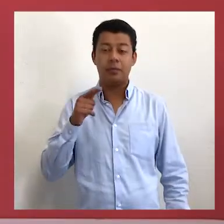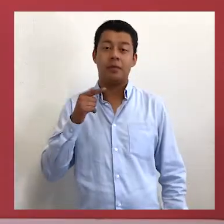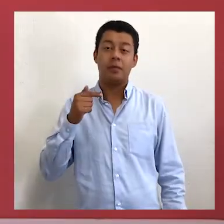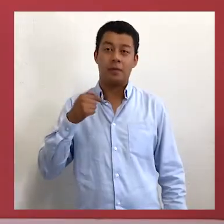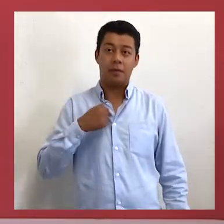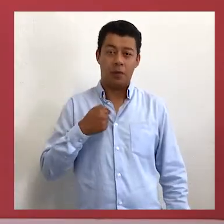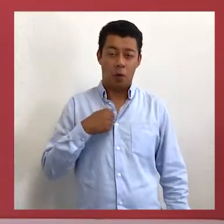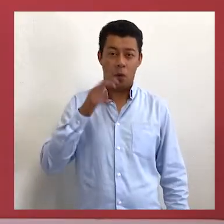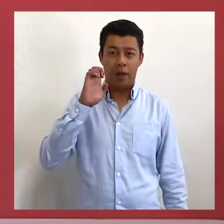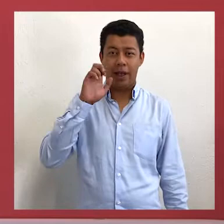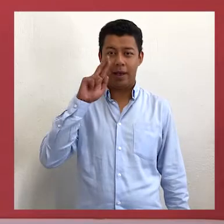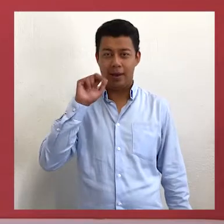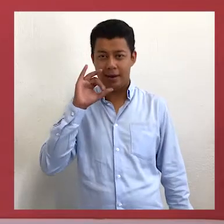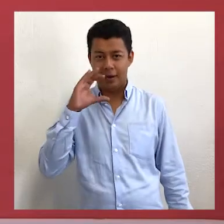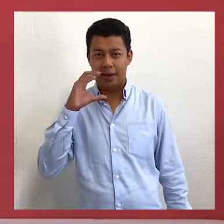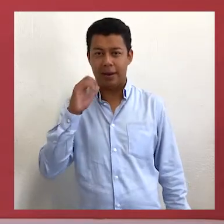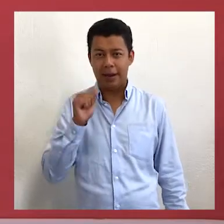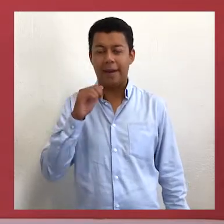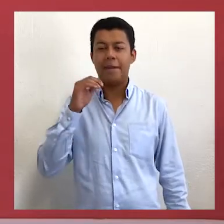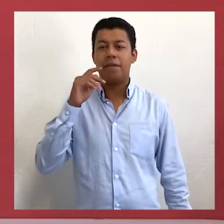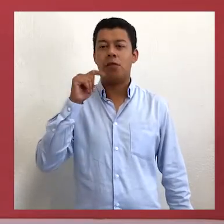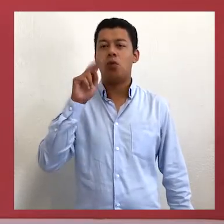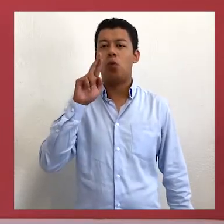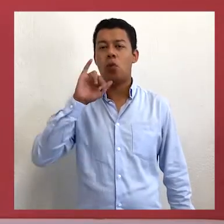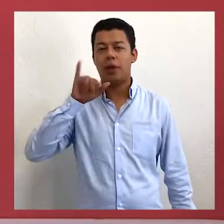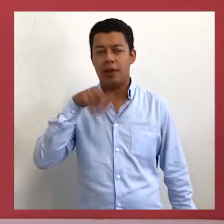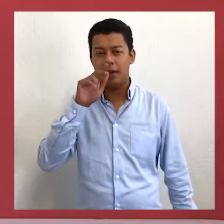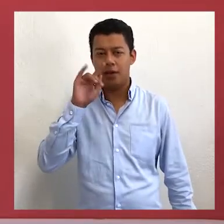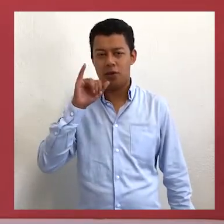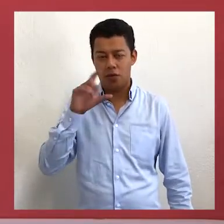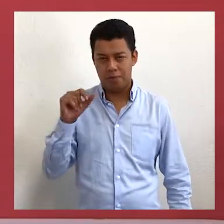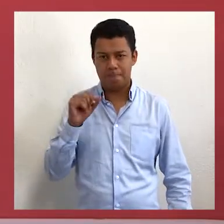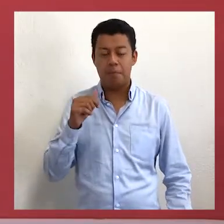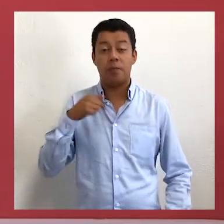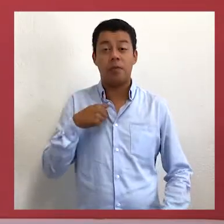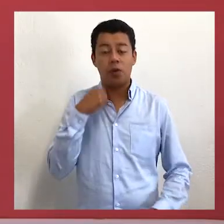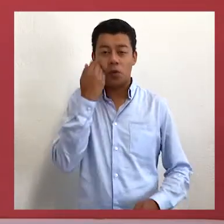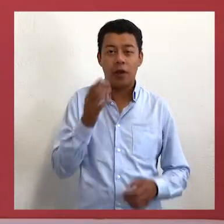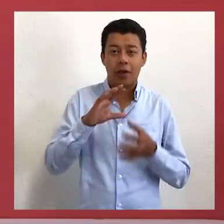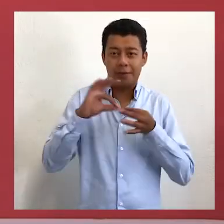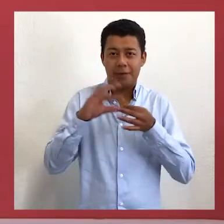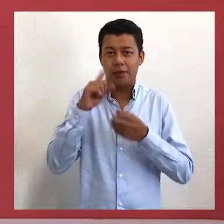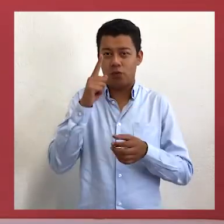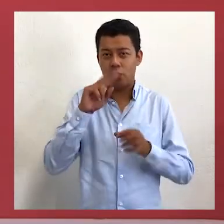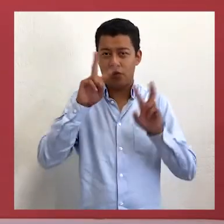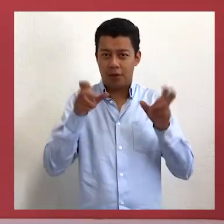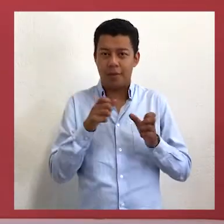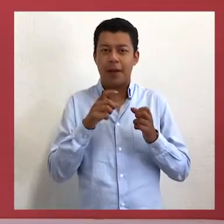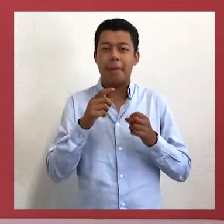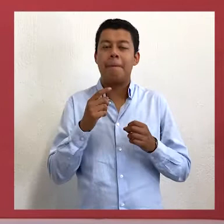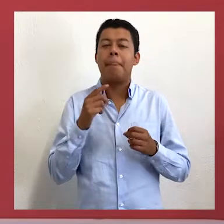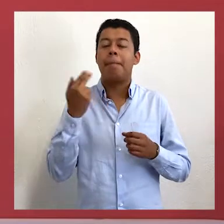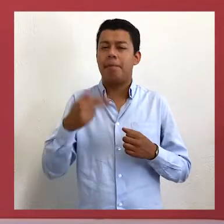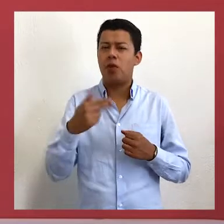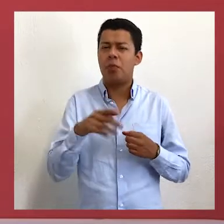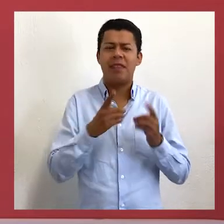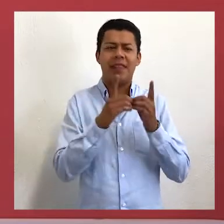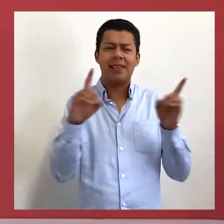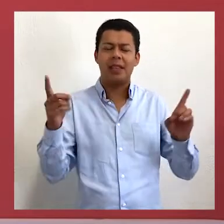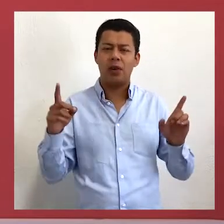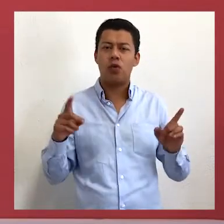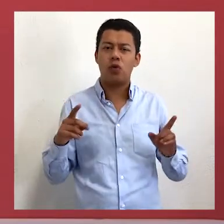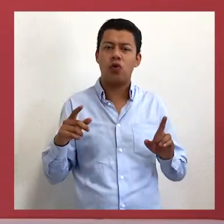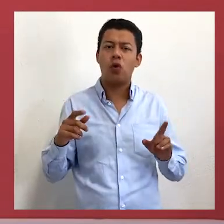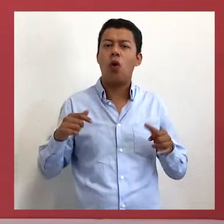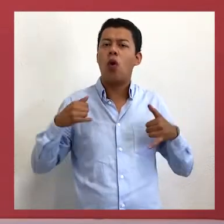Hola, te saluda Erika Trujillo. En esta ocasión vengo a hablarte acerca del tema de desarrollo en